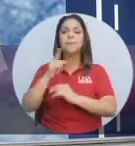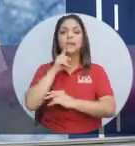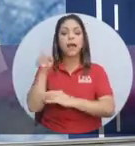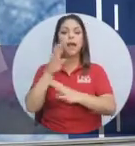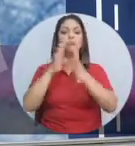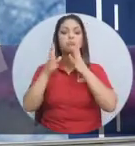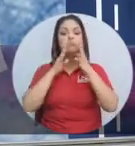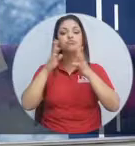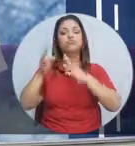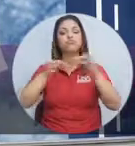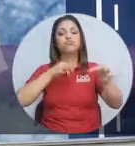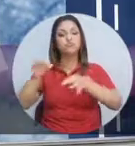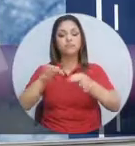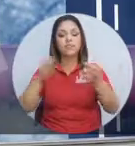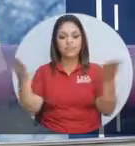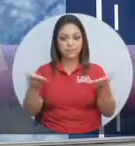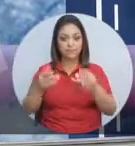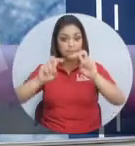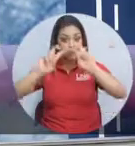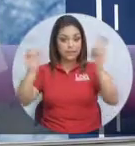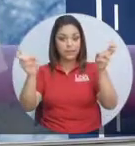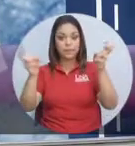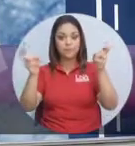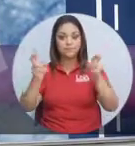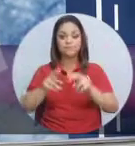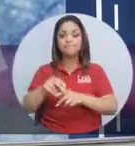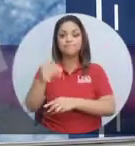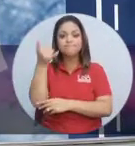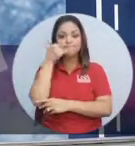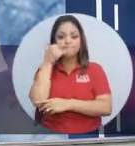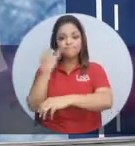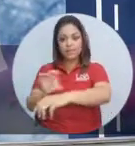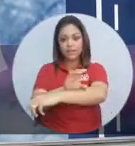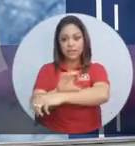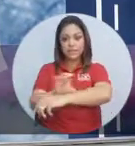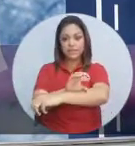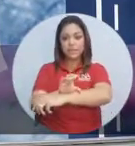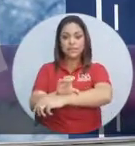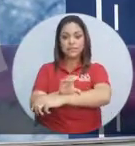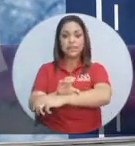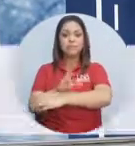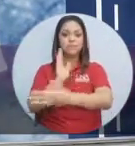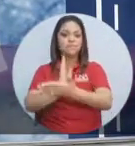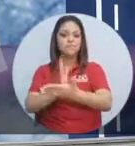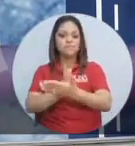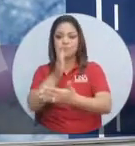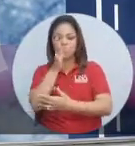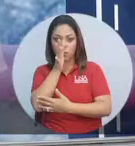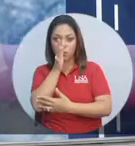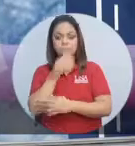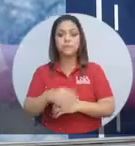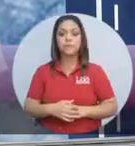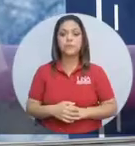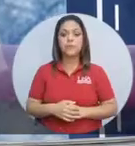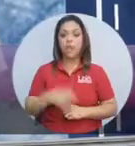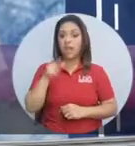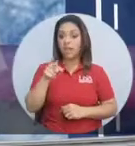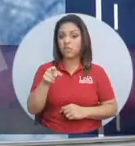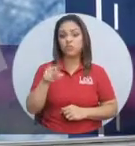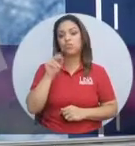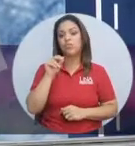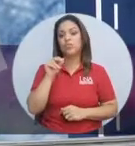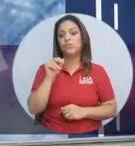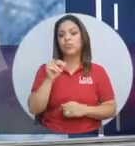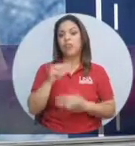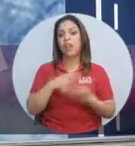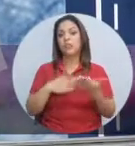trae, ¿verdad? Porque no es algo como que puedas simplemente cerrar el capítulo de